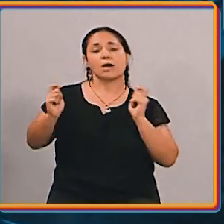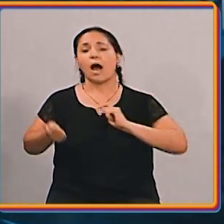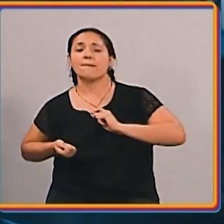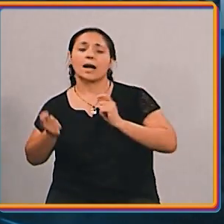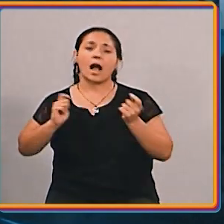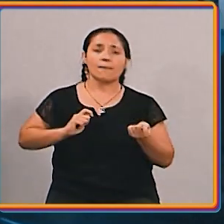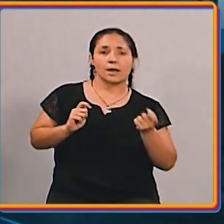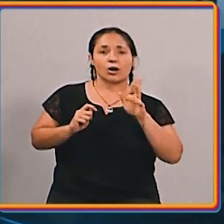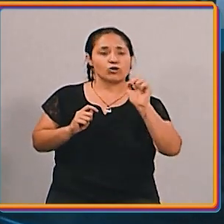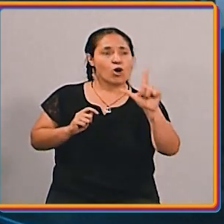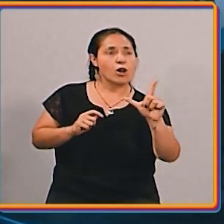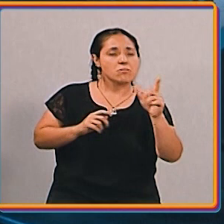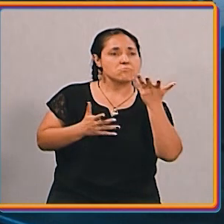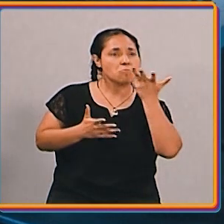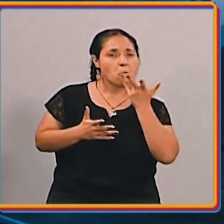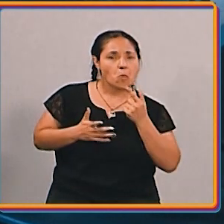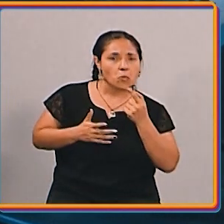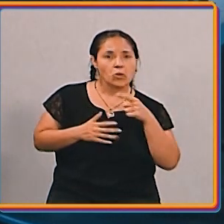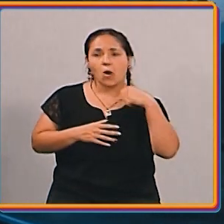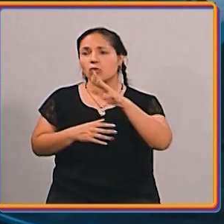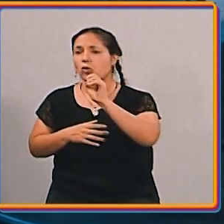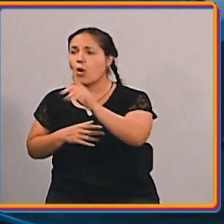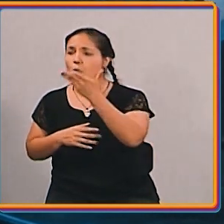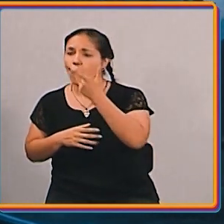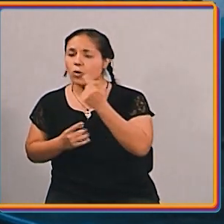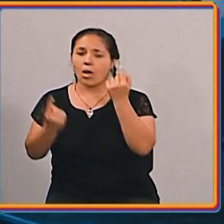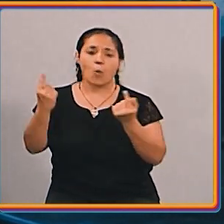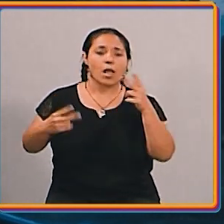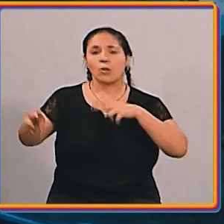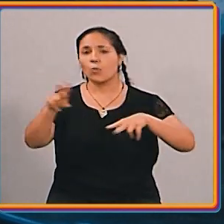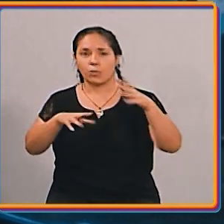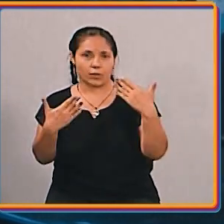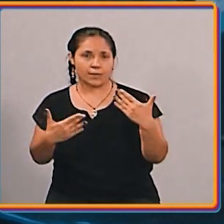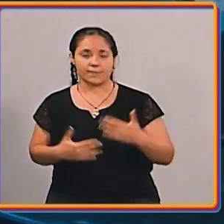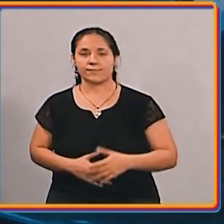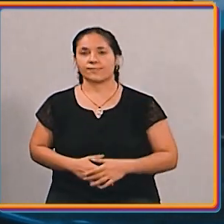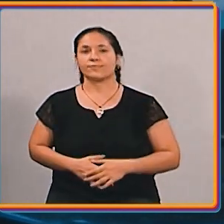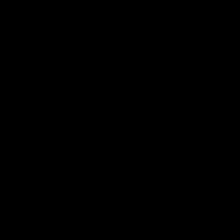que nos permite movernos y buscar así el rol que mejor nos define.